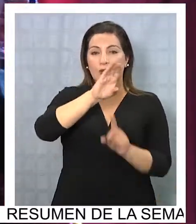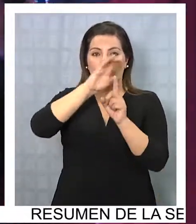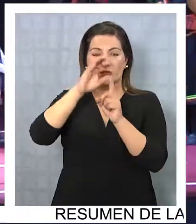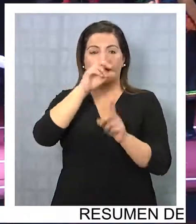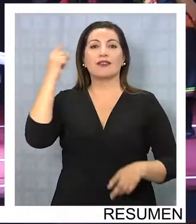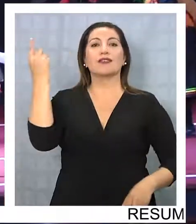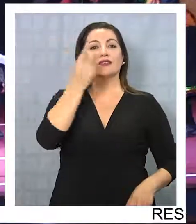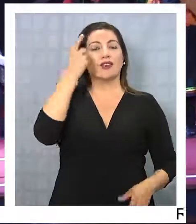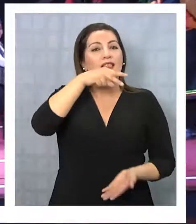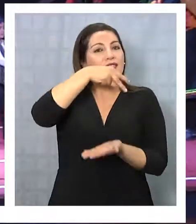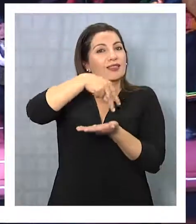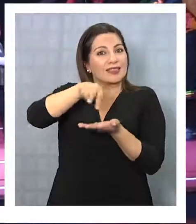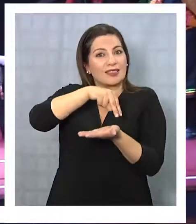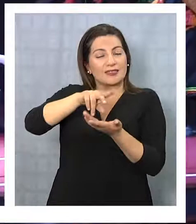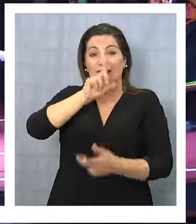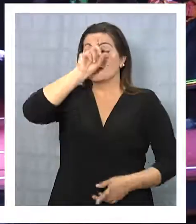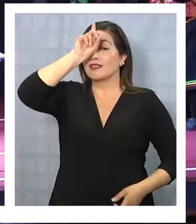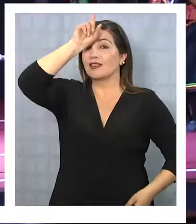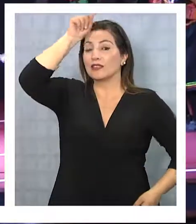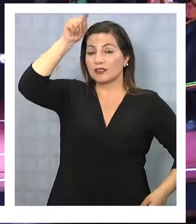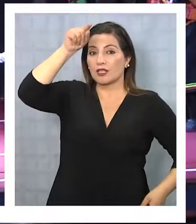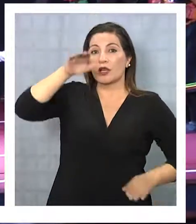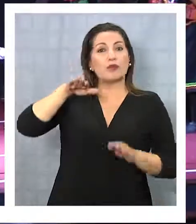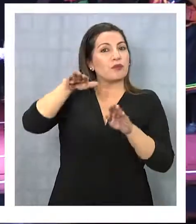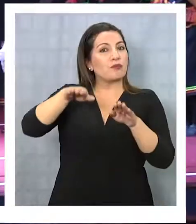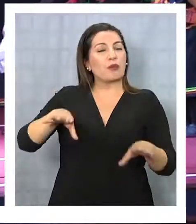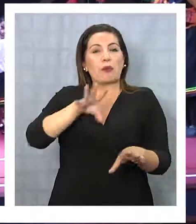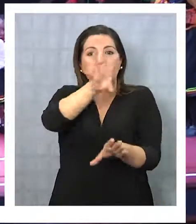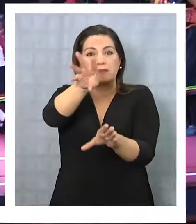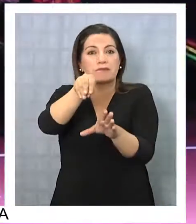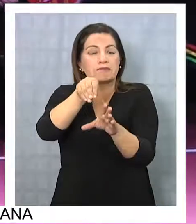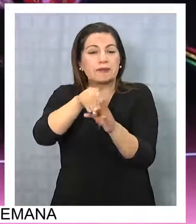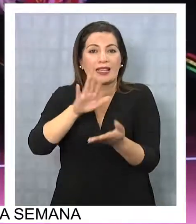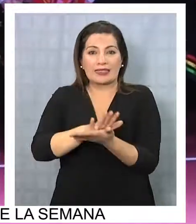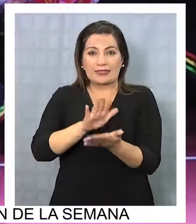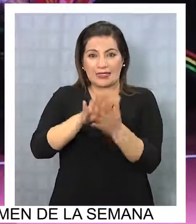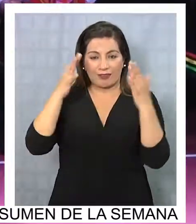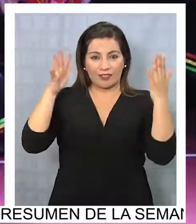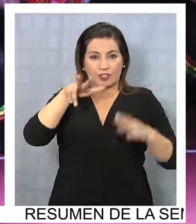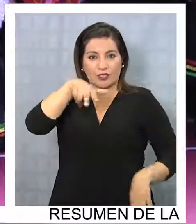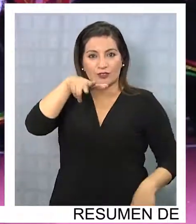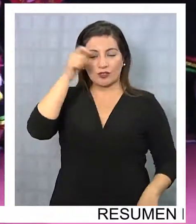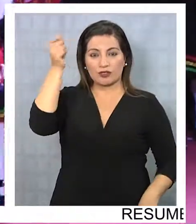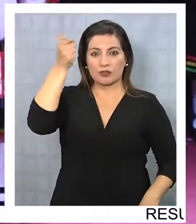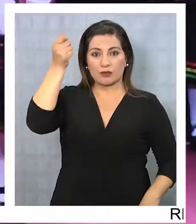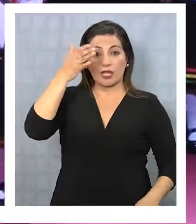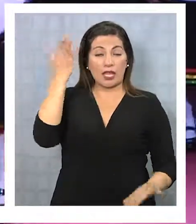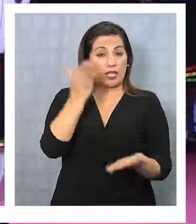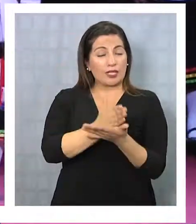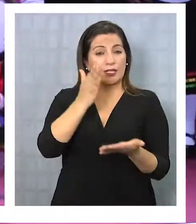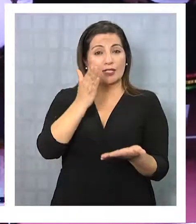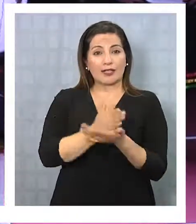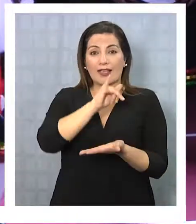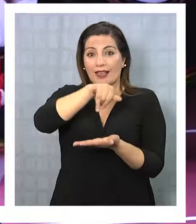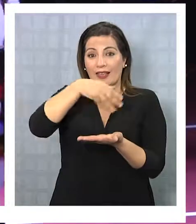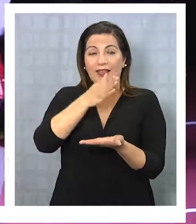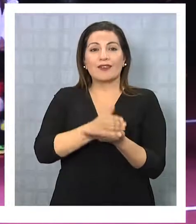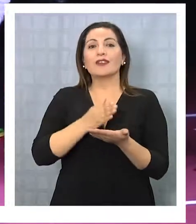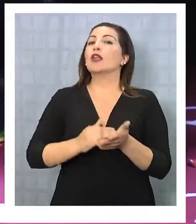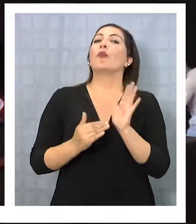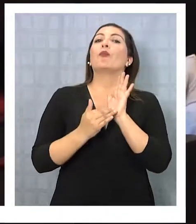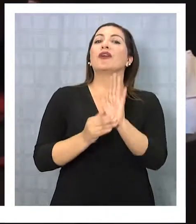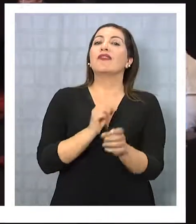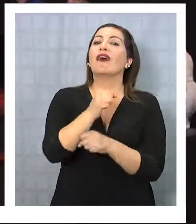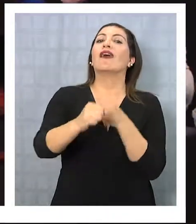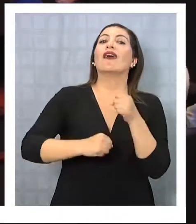a través de danzas tradicionales, como parte de la celebración de fiestas patrias. El establecimiento realiza esta muestra